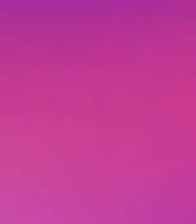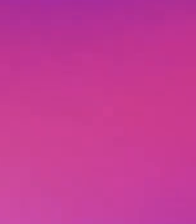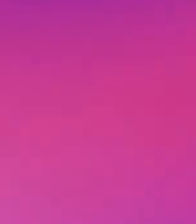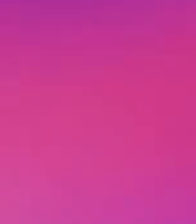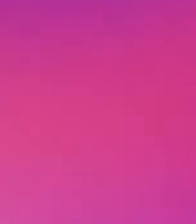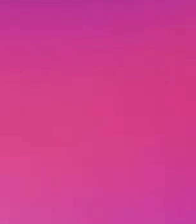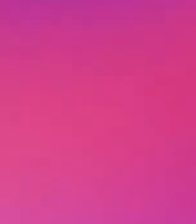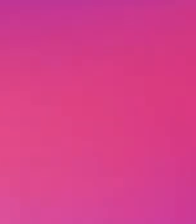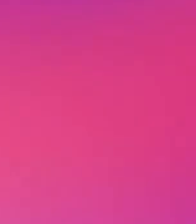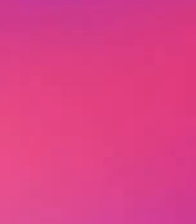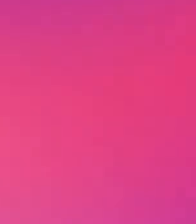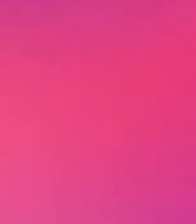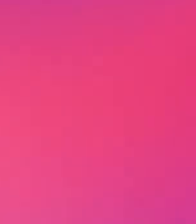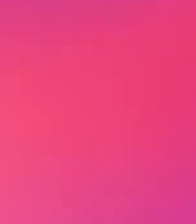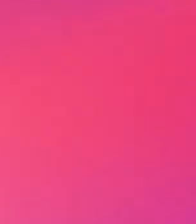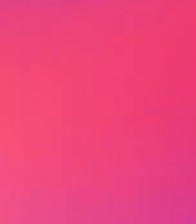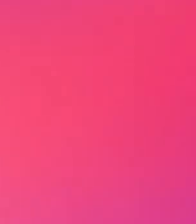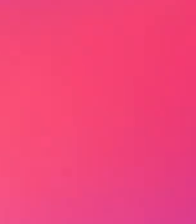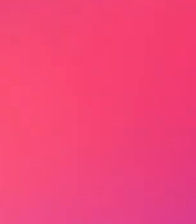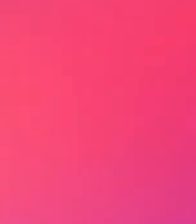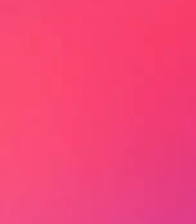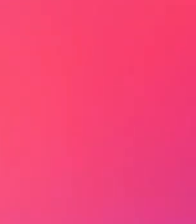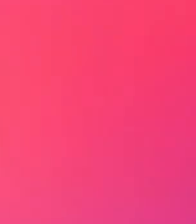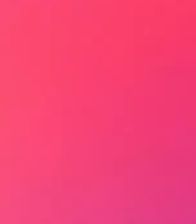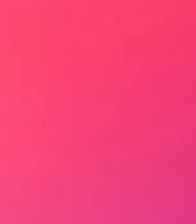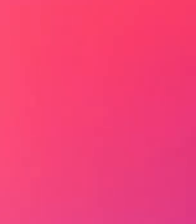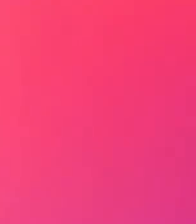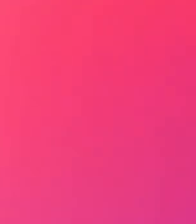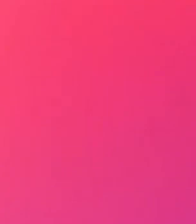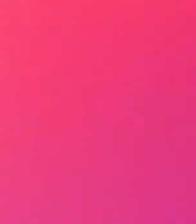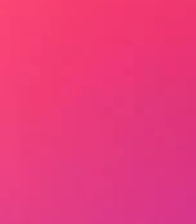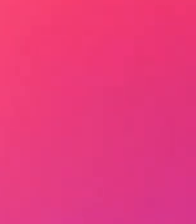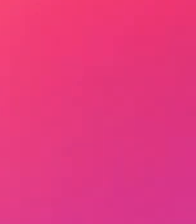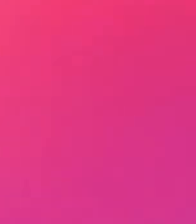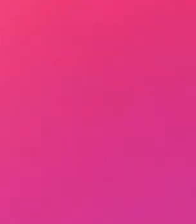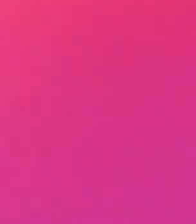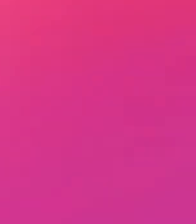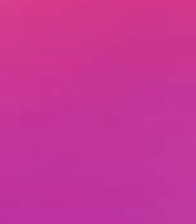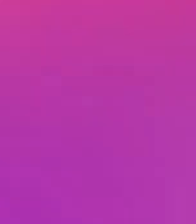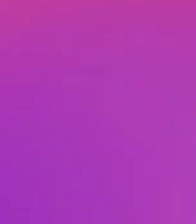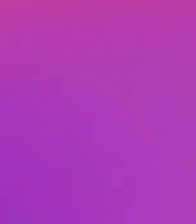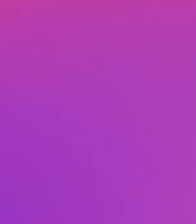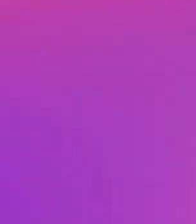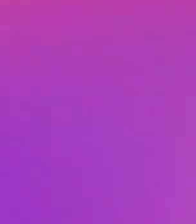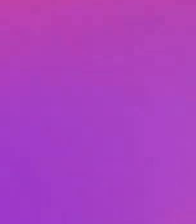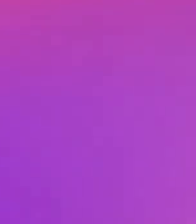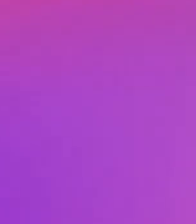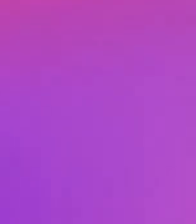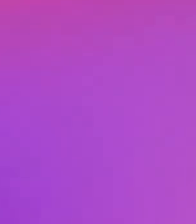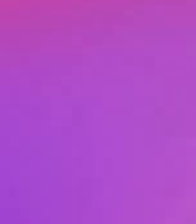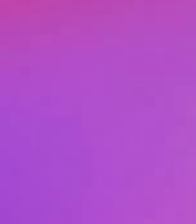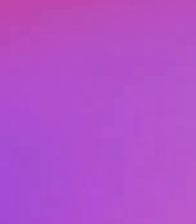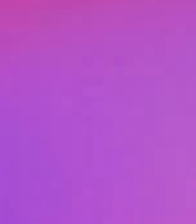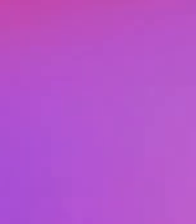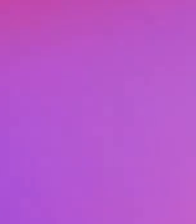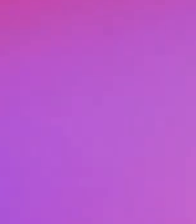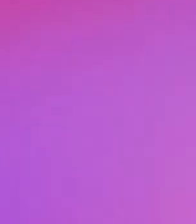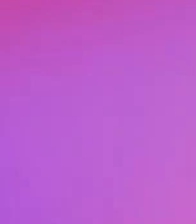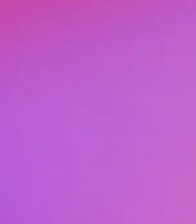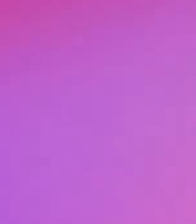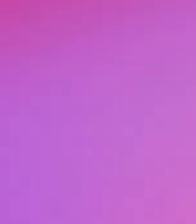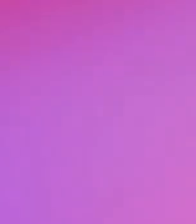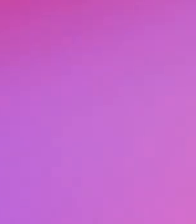secundaria es el 55 36 01 71 23 si